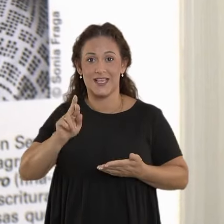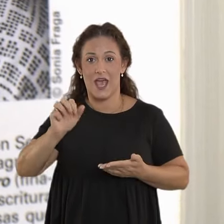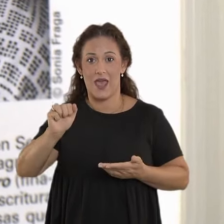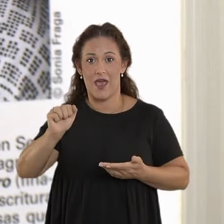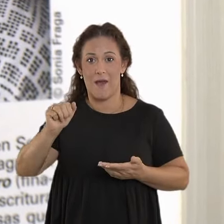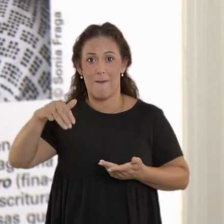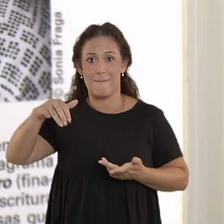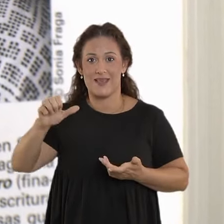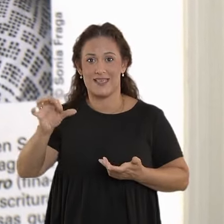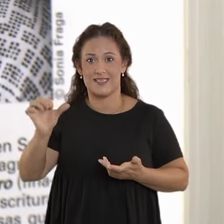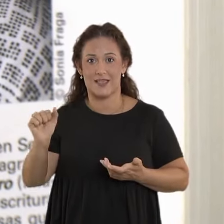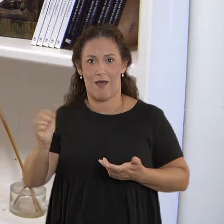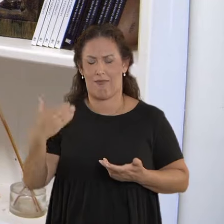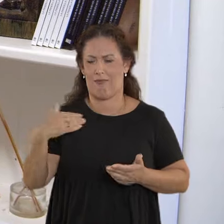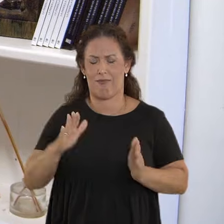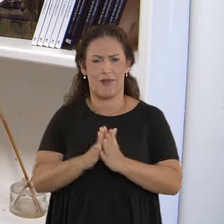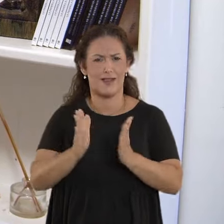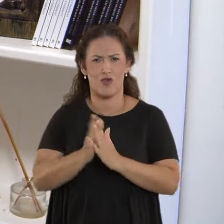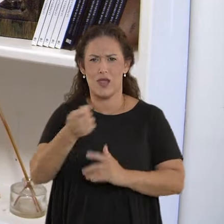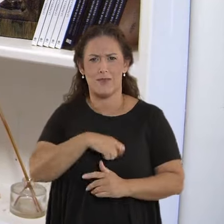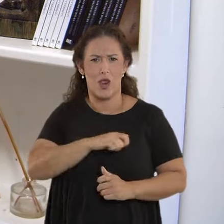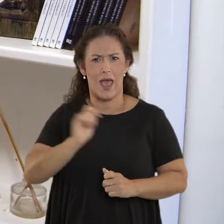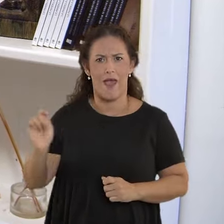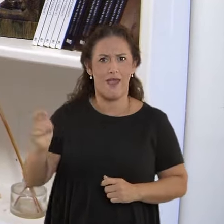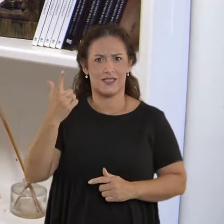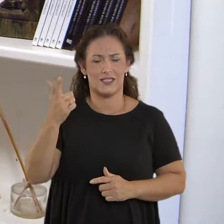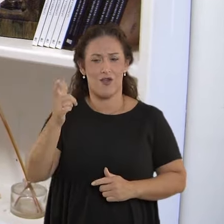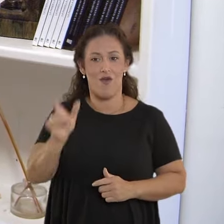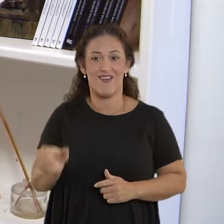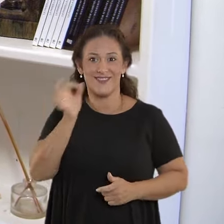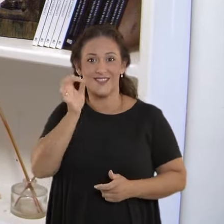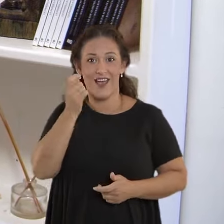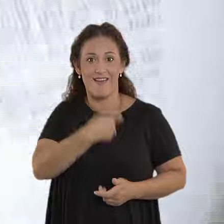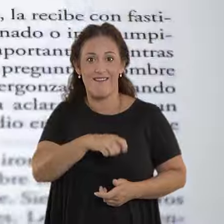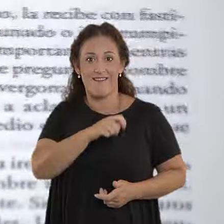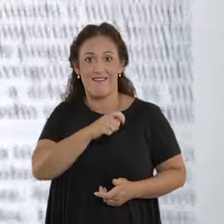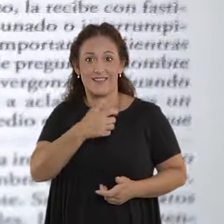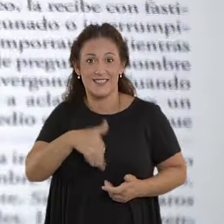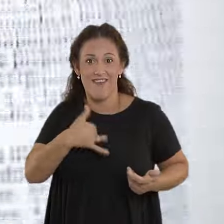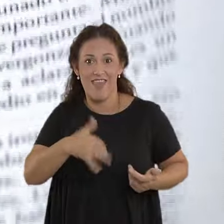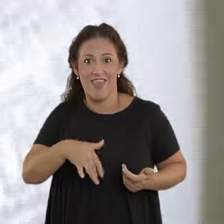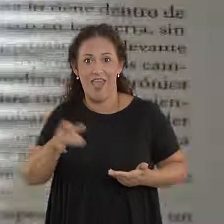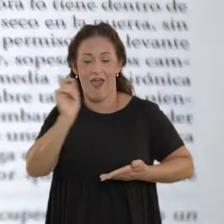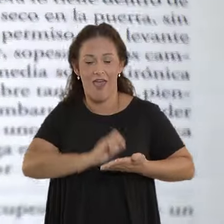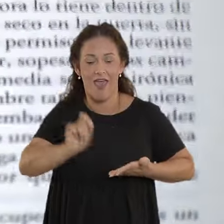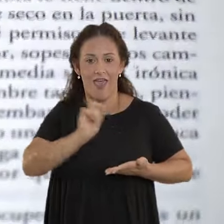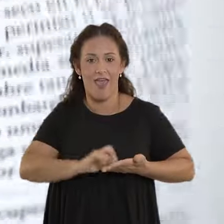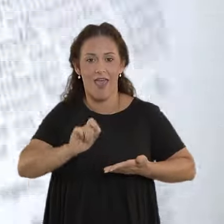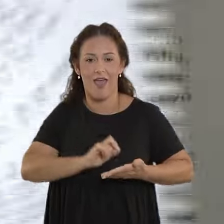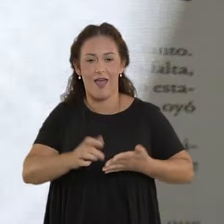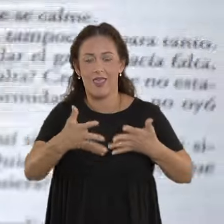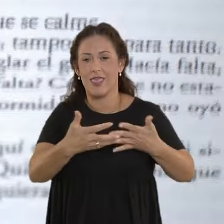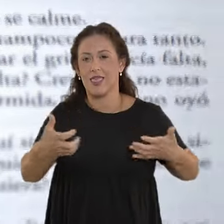de la narrativa española. Un gran éxito de esta escritora sevillana que nos invita a